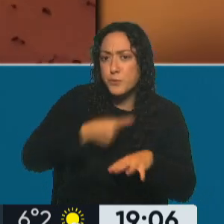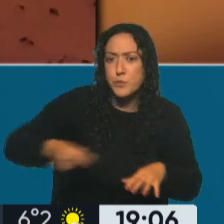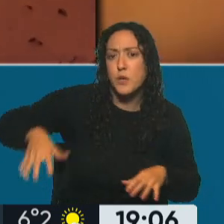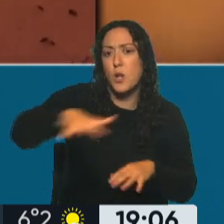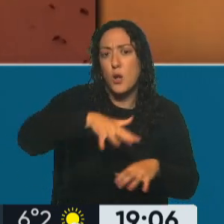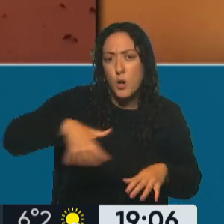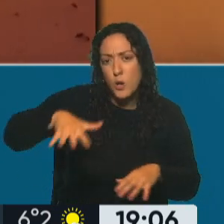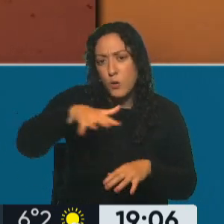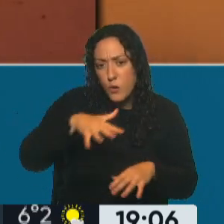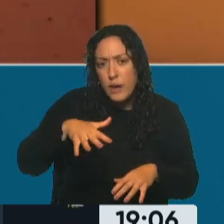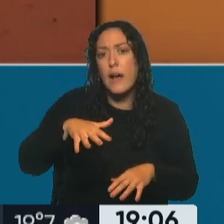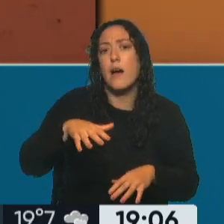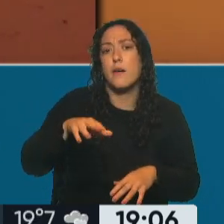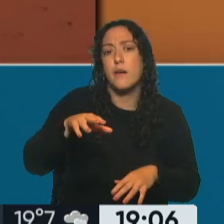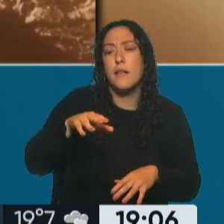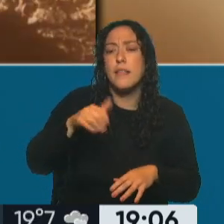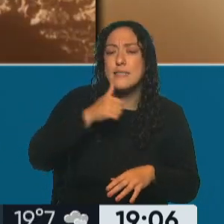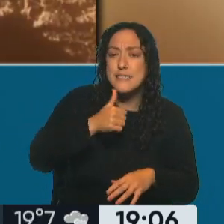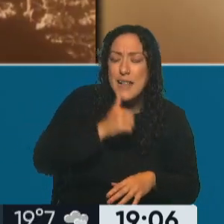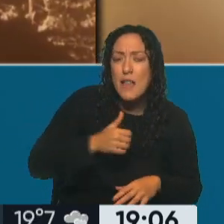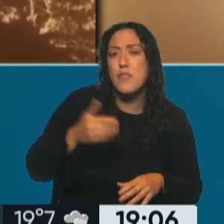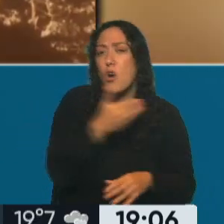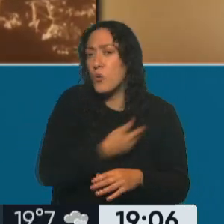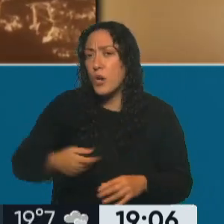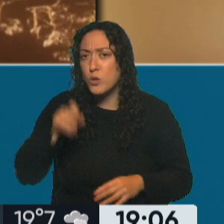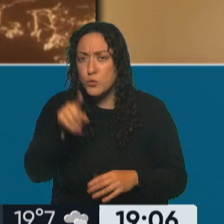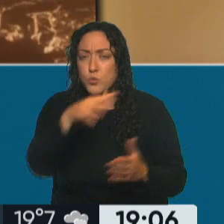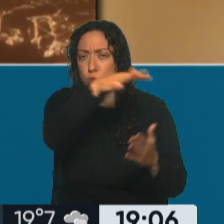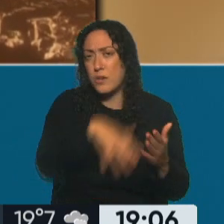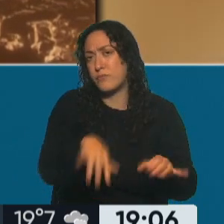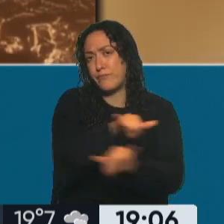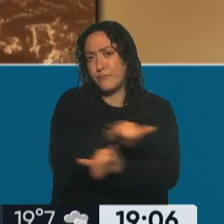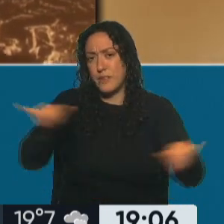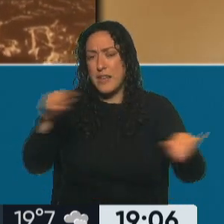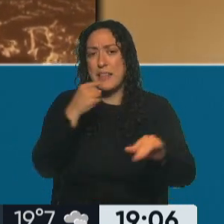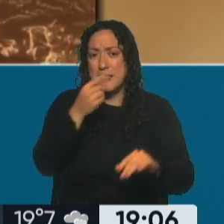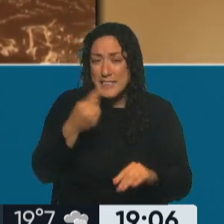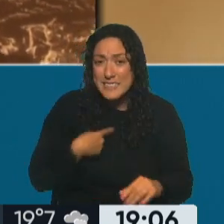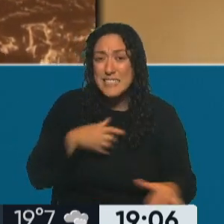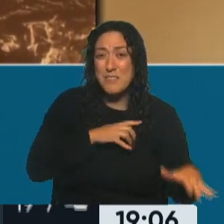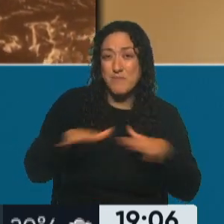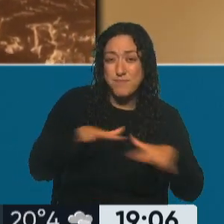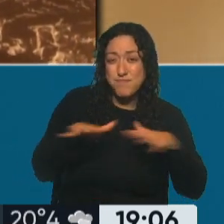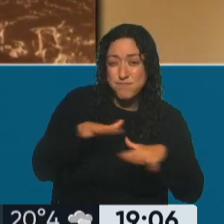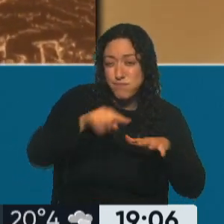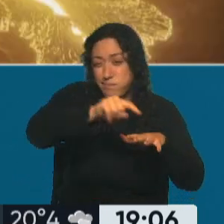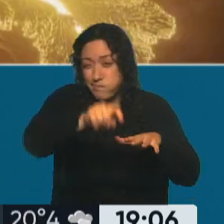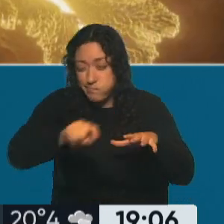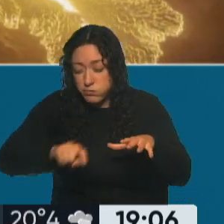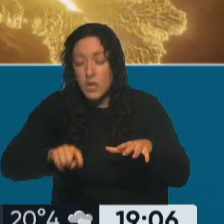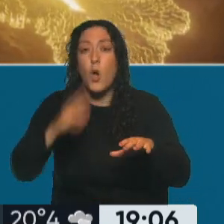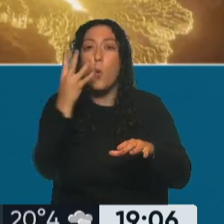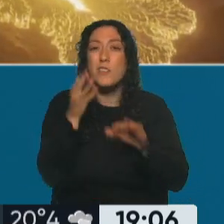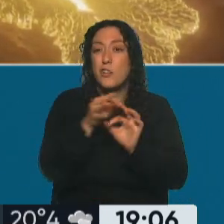de reian y el gobierno de Islandia emitió un comunicado en el cual informó que la fisura abierta tiene casi 4 km de